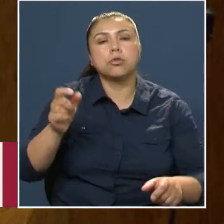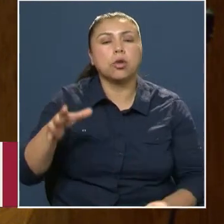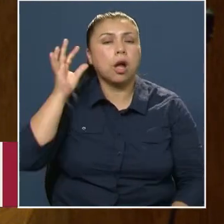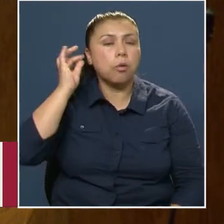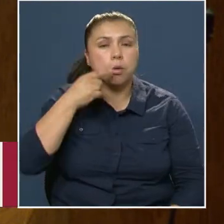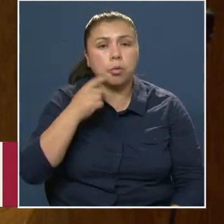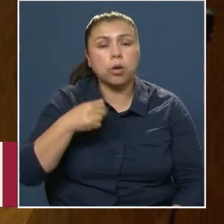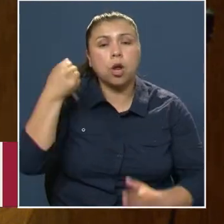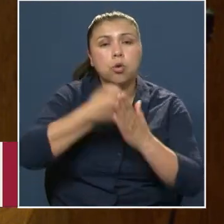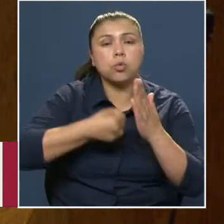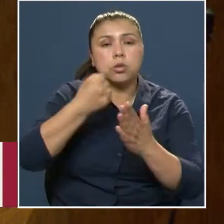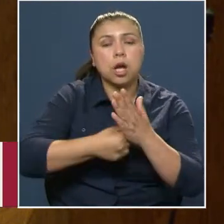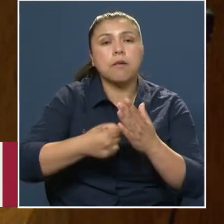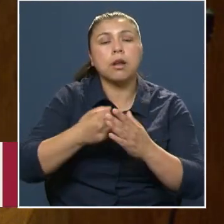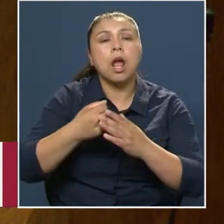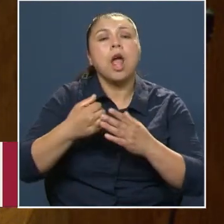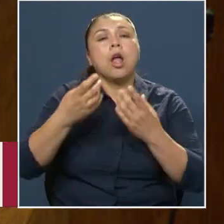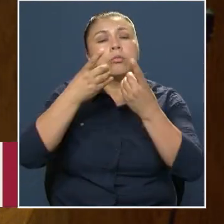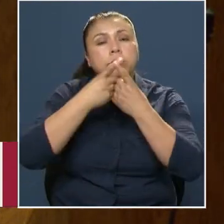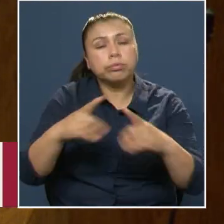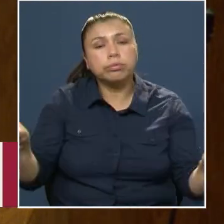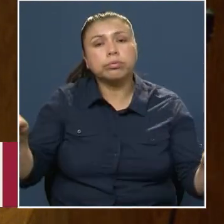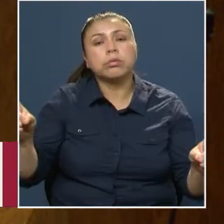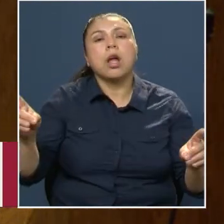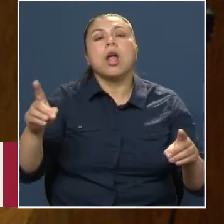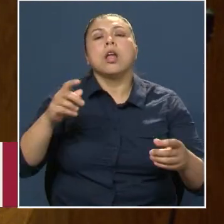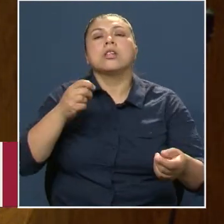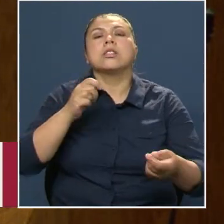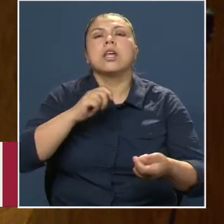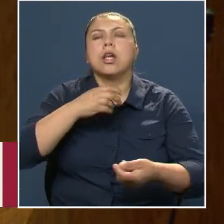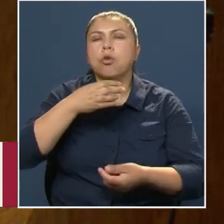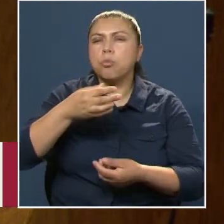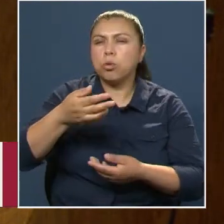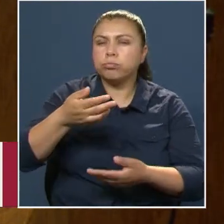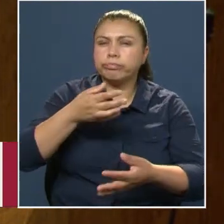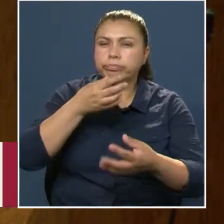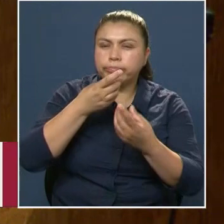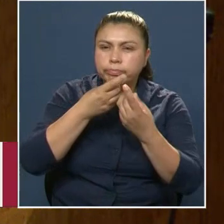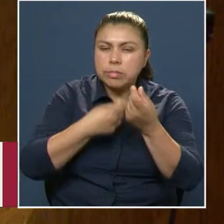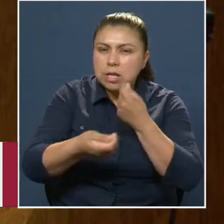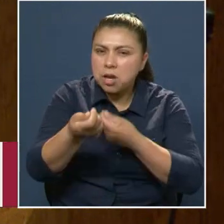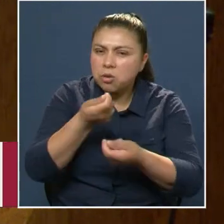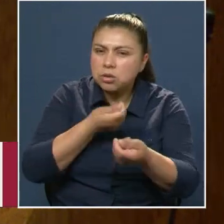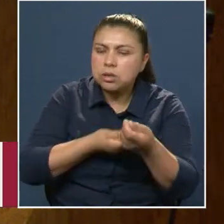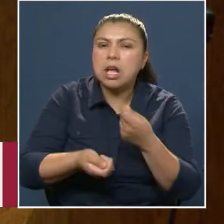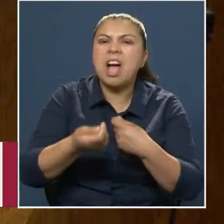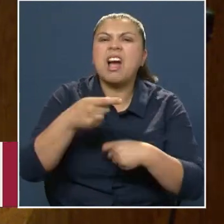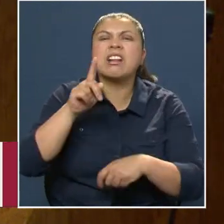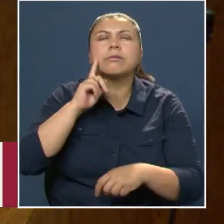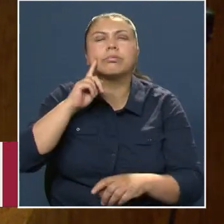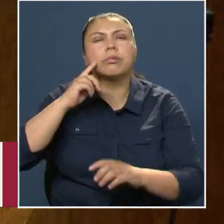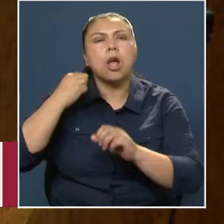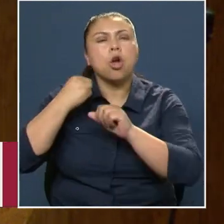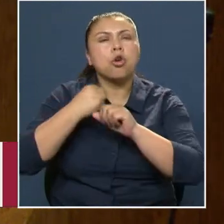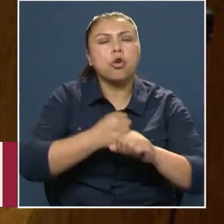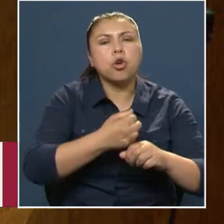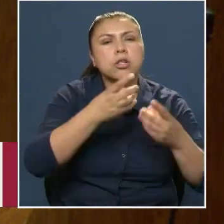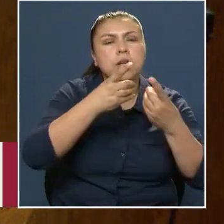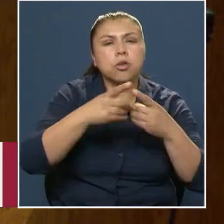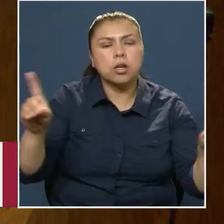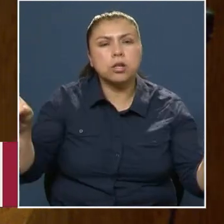dictadura se negociara a cambio de la impunidad de los criminales contra los derechos humanos.